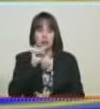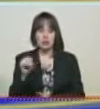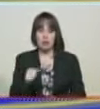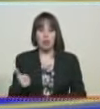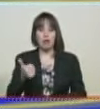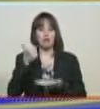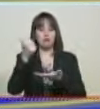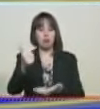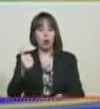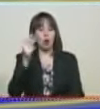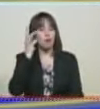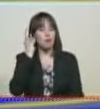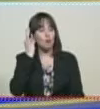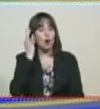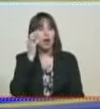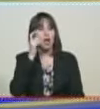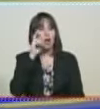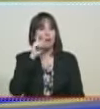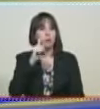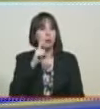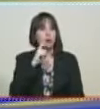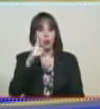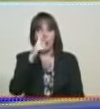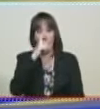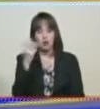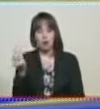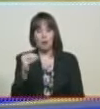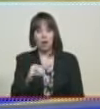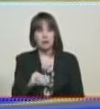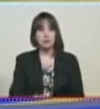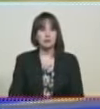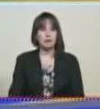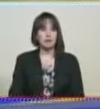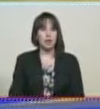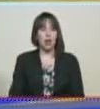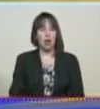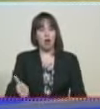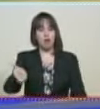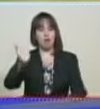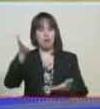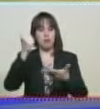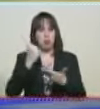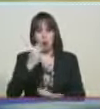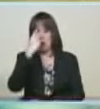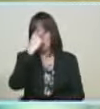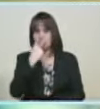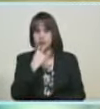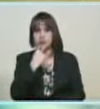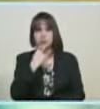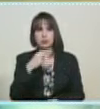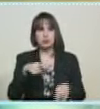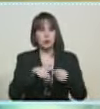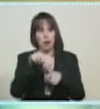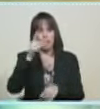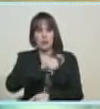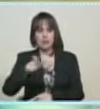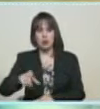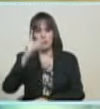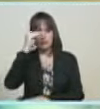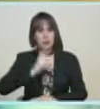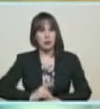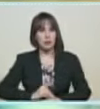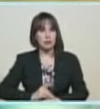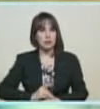embarazadas y un año de lactancia y el bono josé gregorio hernández también está